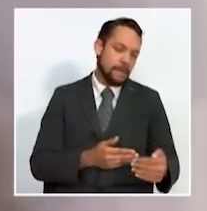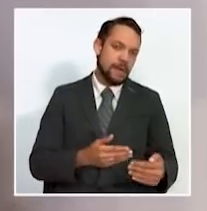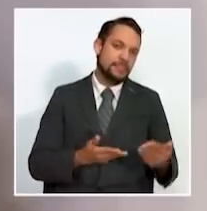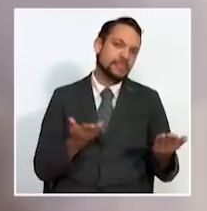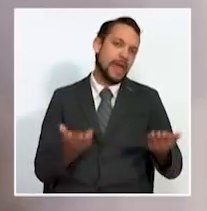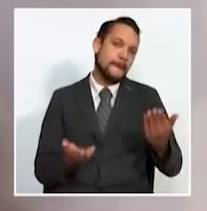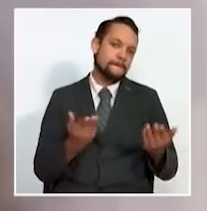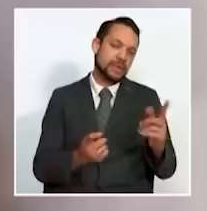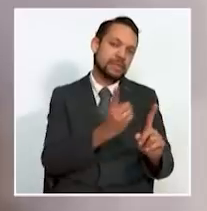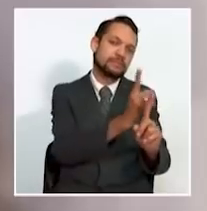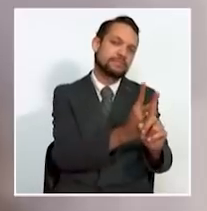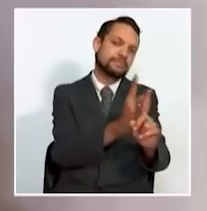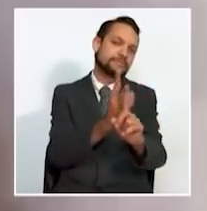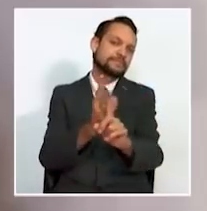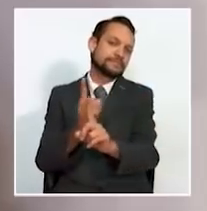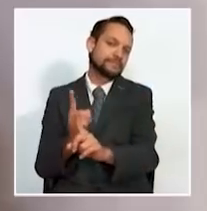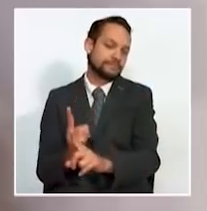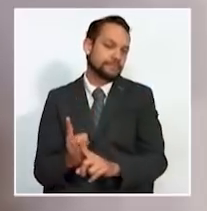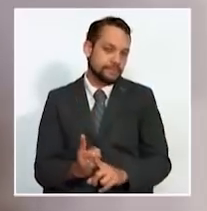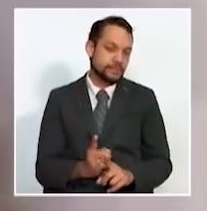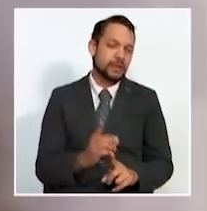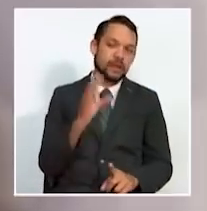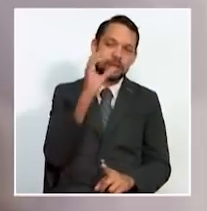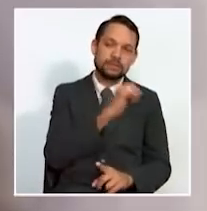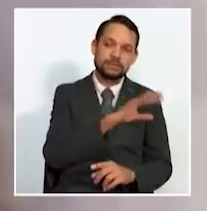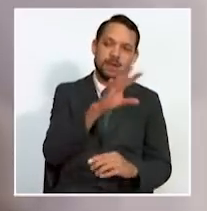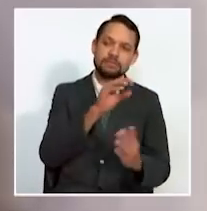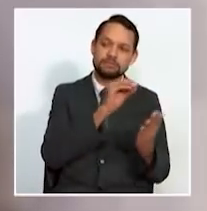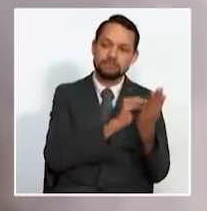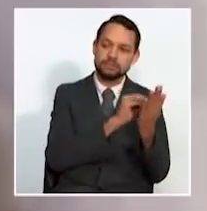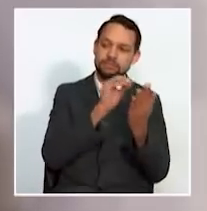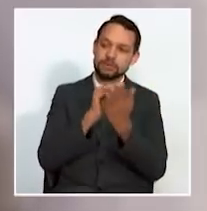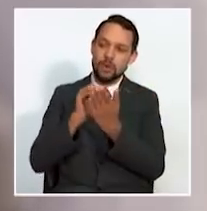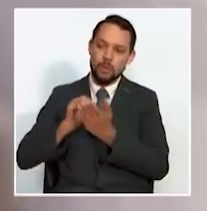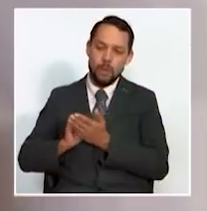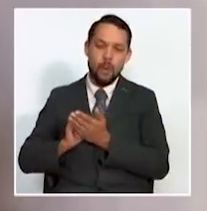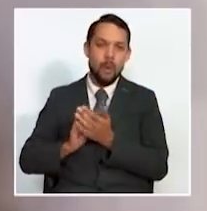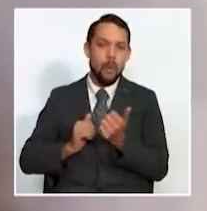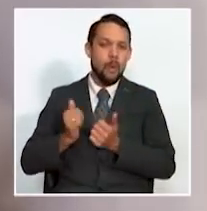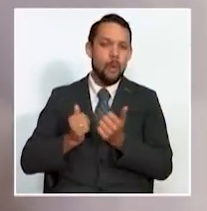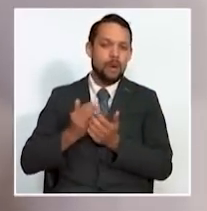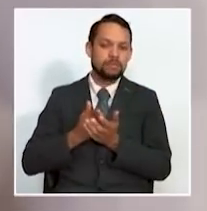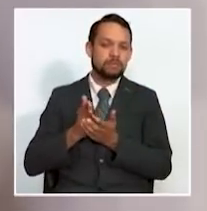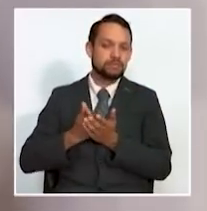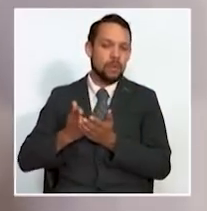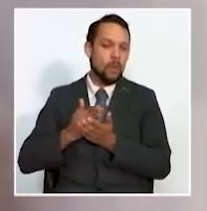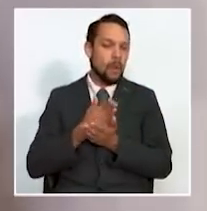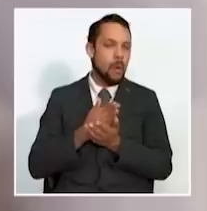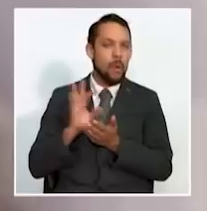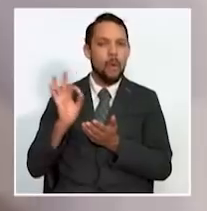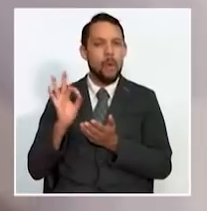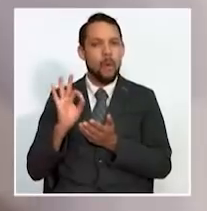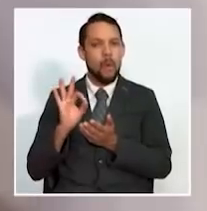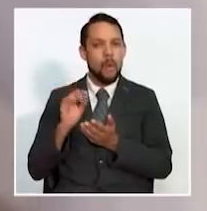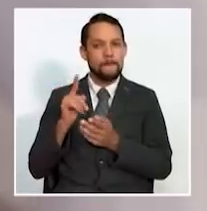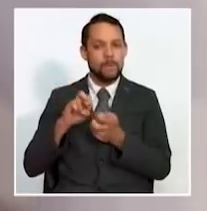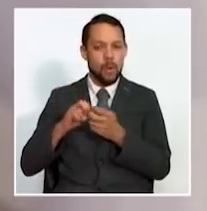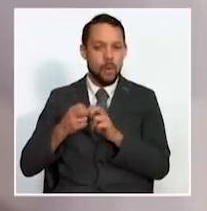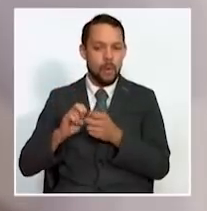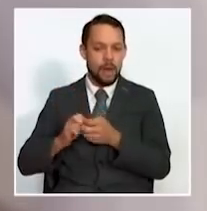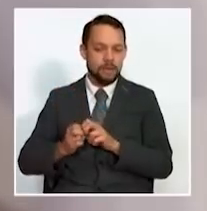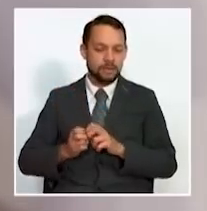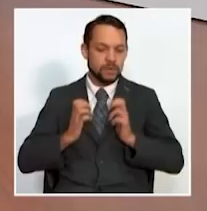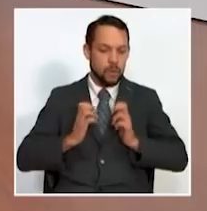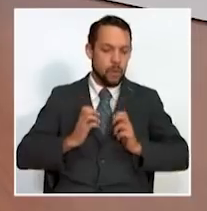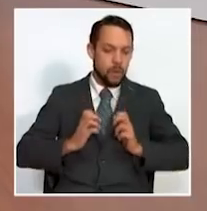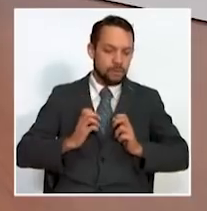esos diagnósticos diferenciales nos llevan a ver si el paciente tiene un proceso asmatiforme o simplemente es otro tipo de patología que